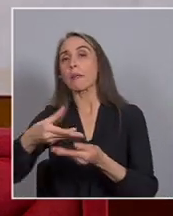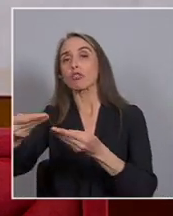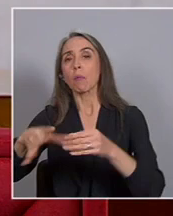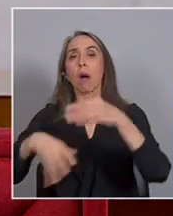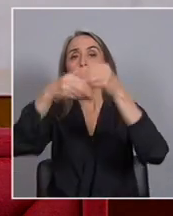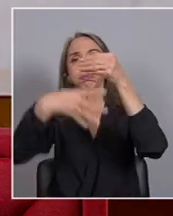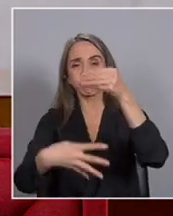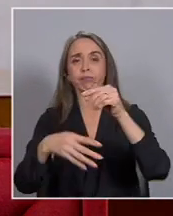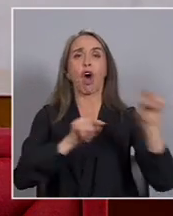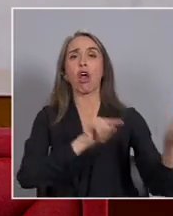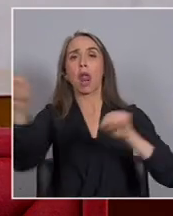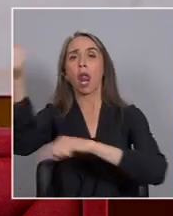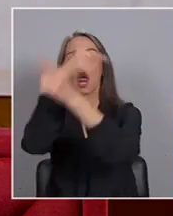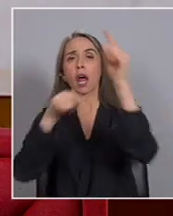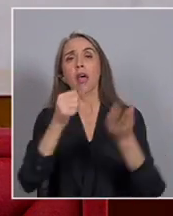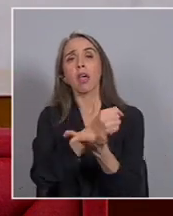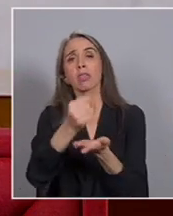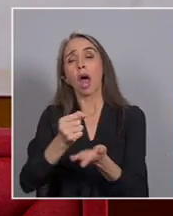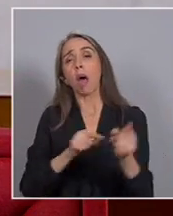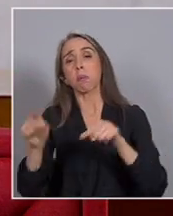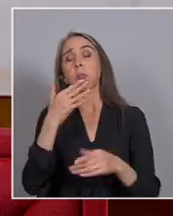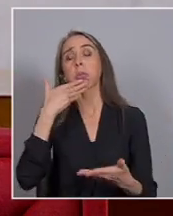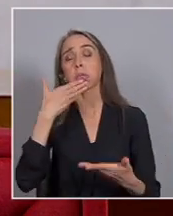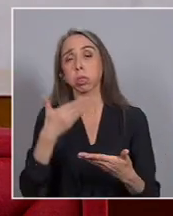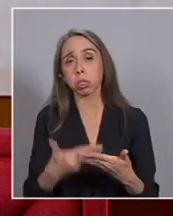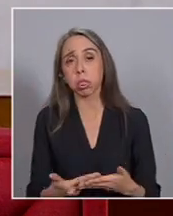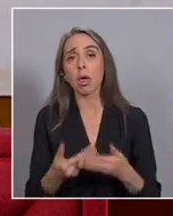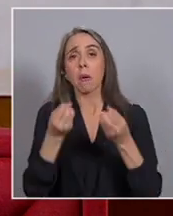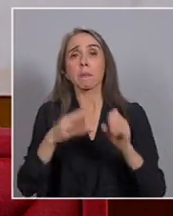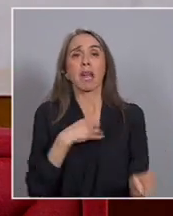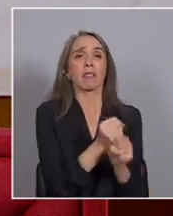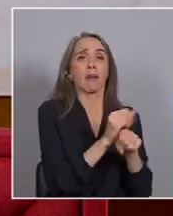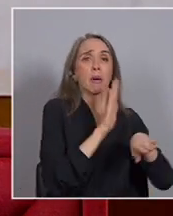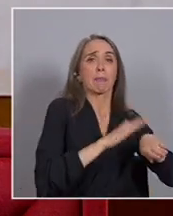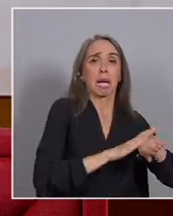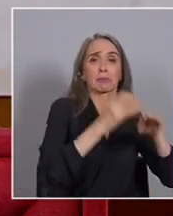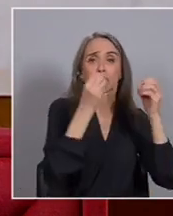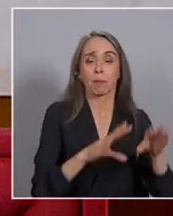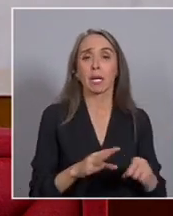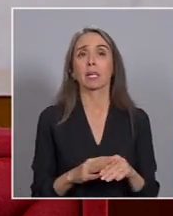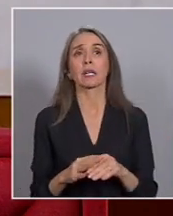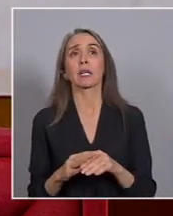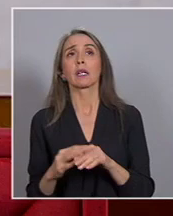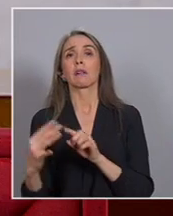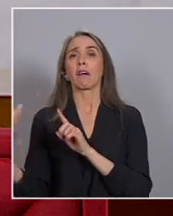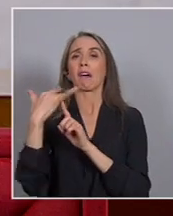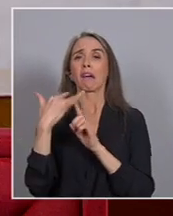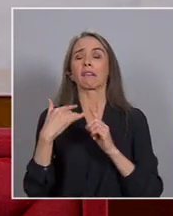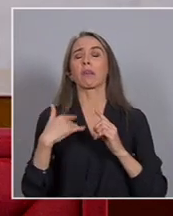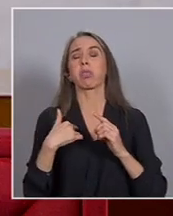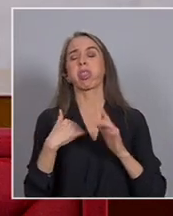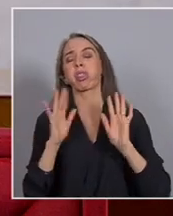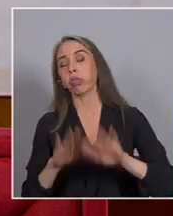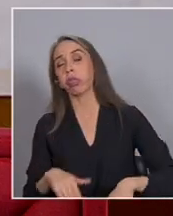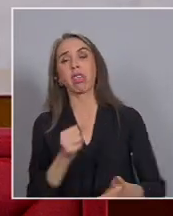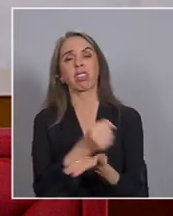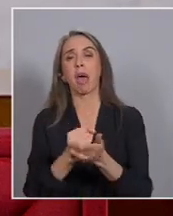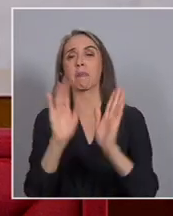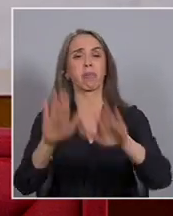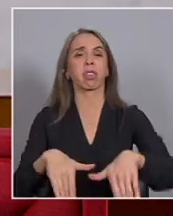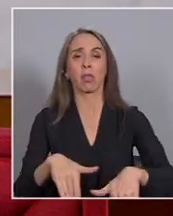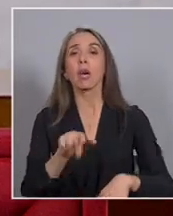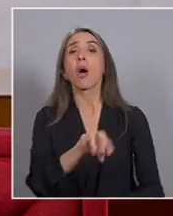día, con trámites eternos, con pérdida de horas laborales, con retos, con desgano. Además, esta